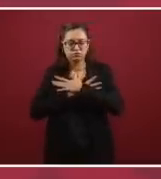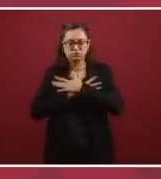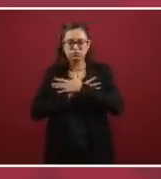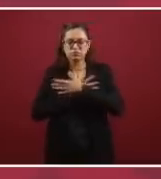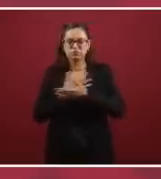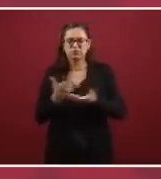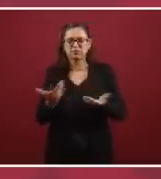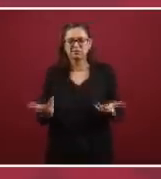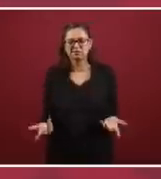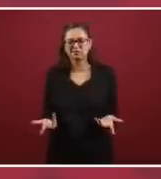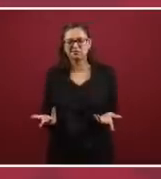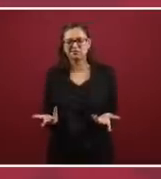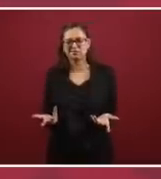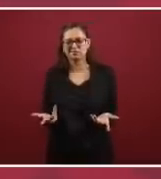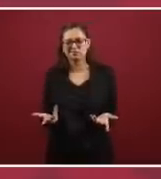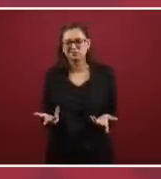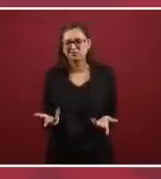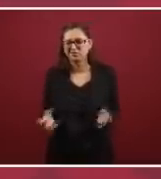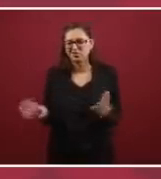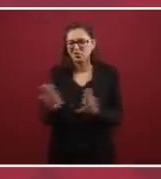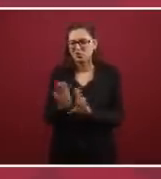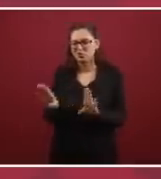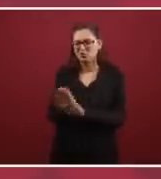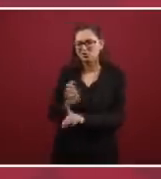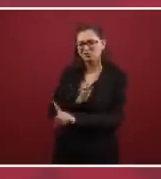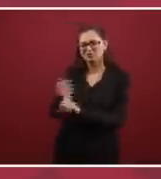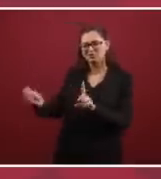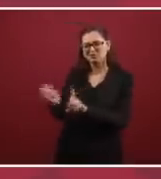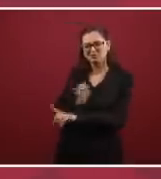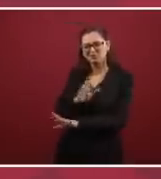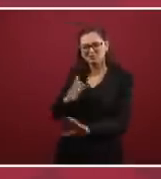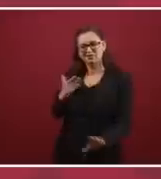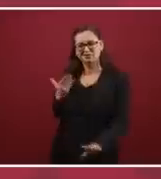¿Cómo vamos a estar agrediendo a otro?